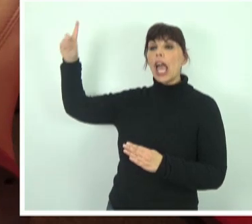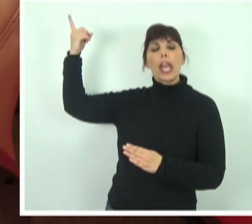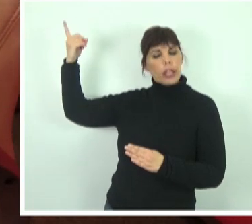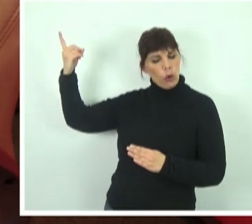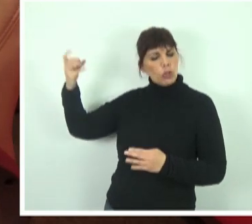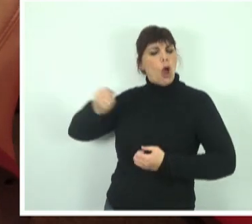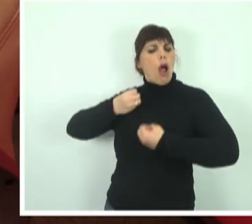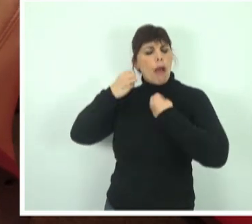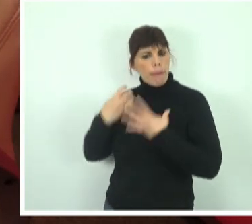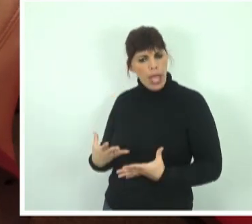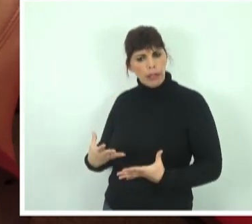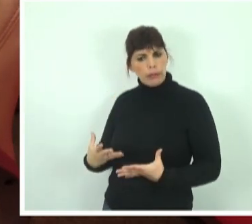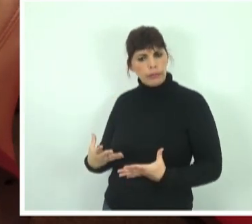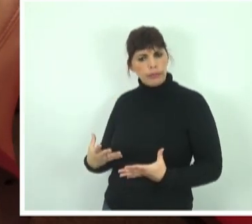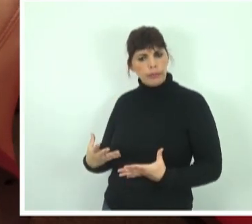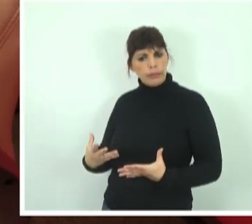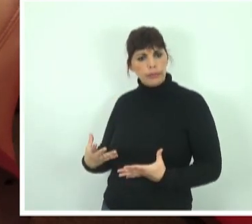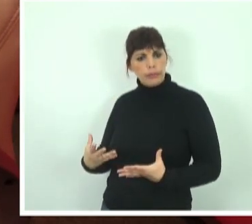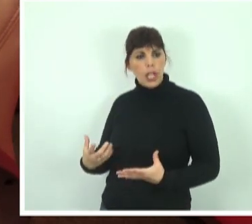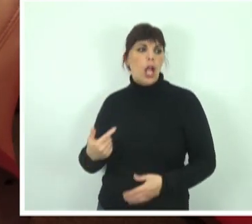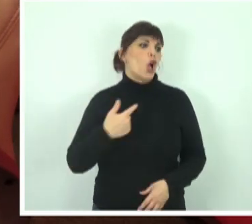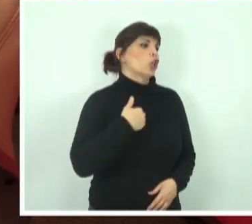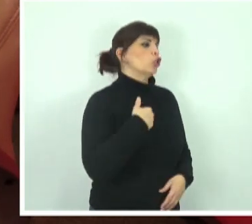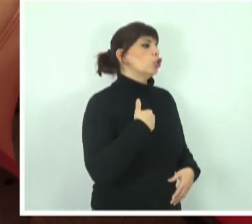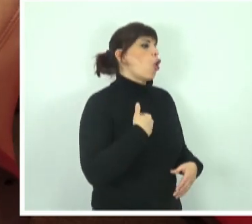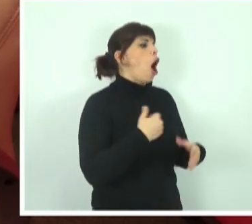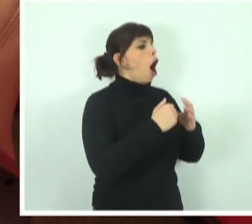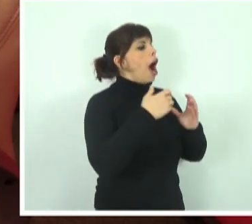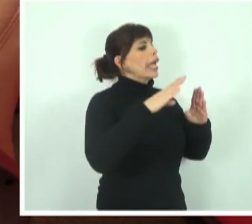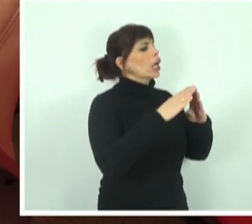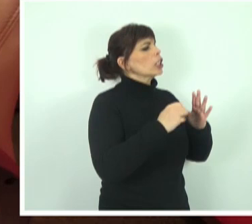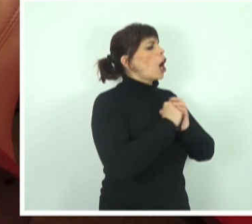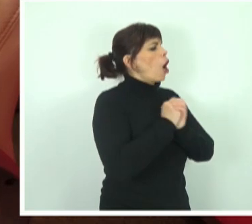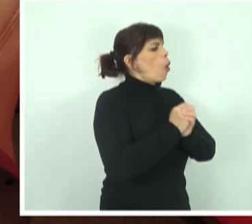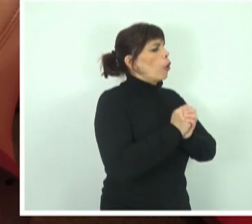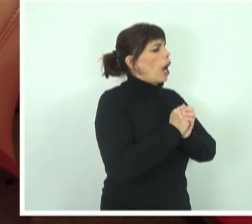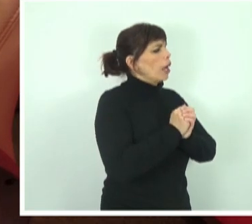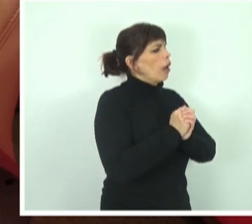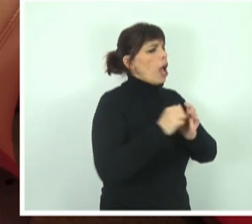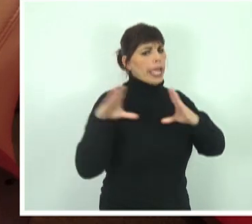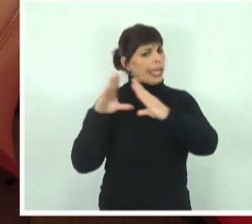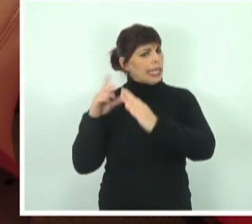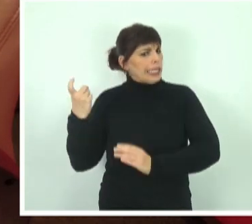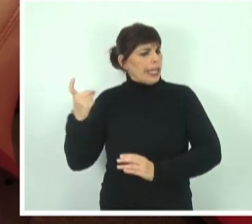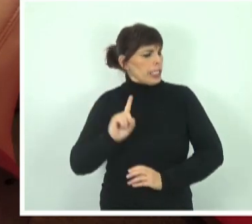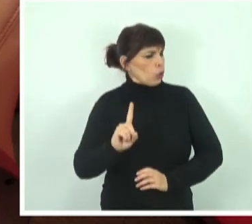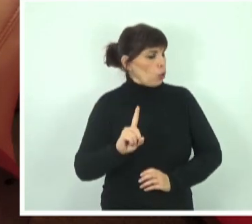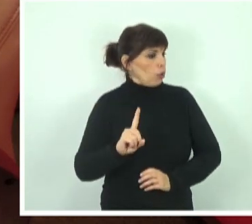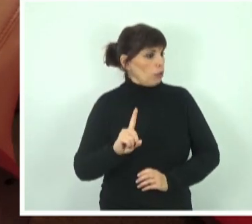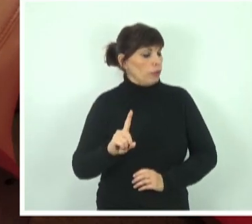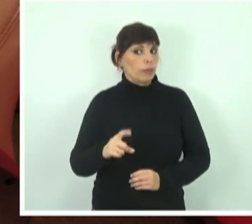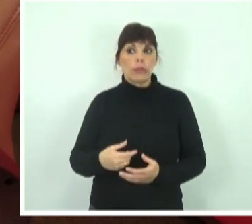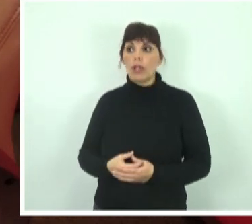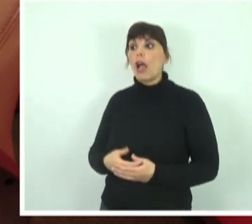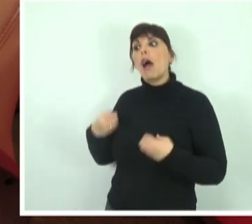Algunos dirán, no, no, yo puedo orar en casa y no necesito la iglesia. Vale, déjame decirte, tú no puedes, tú